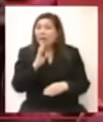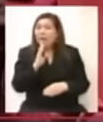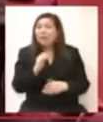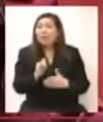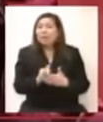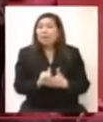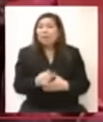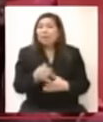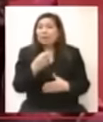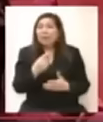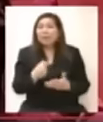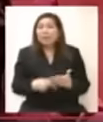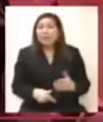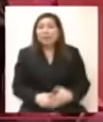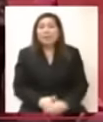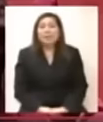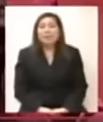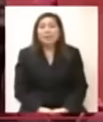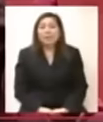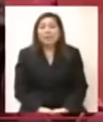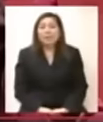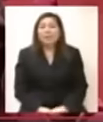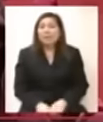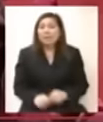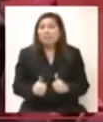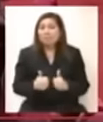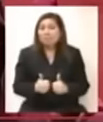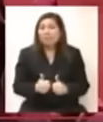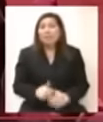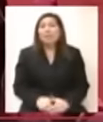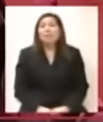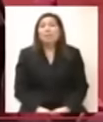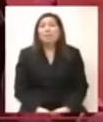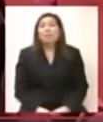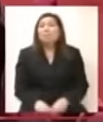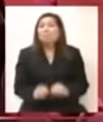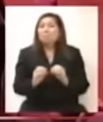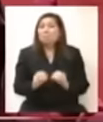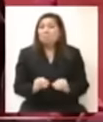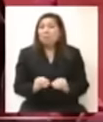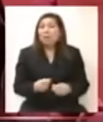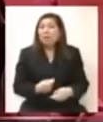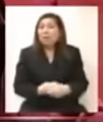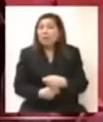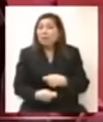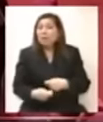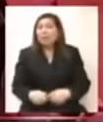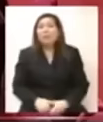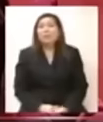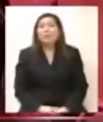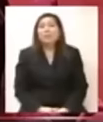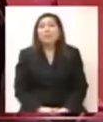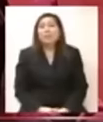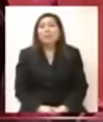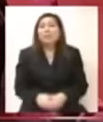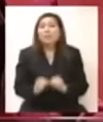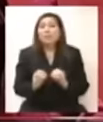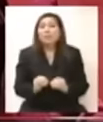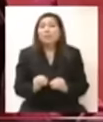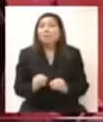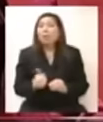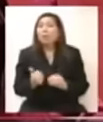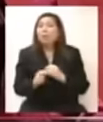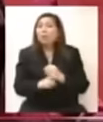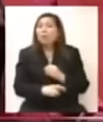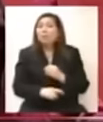patentes farmacuticas hablando de las patentes dice si bien existen propuestas en negociación planteadas por